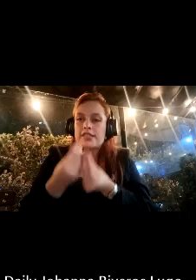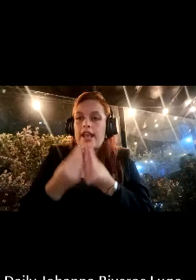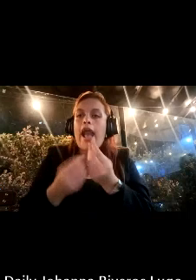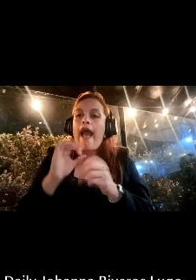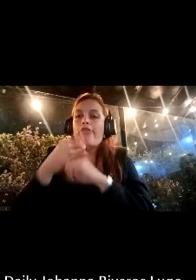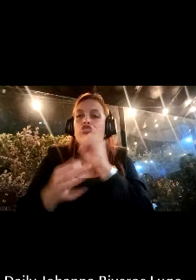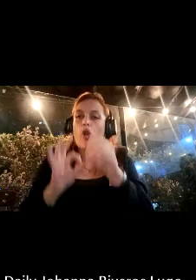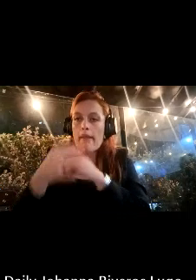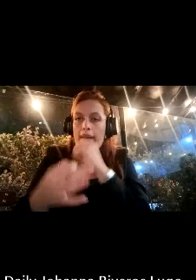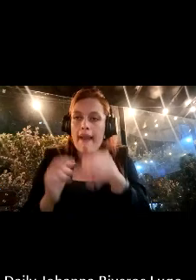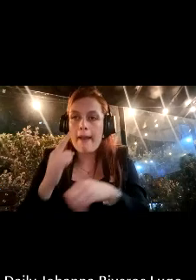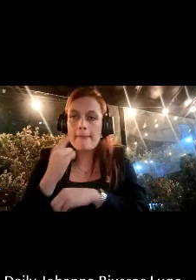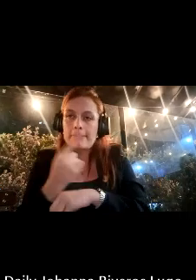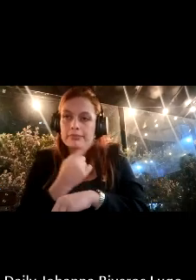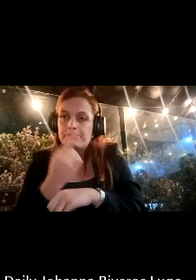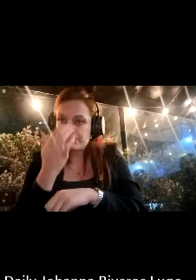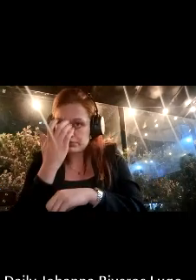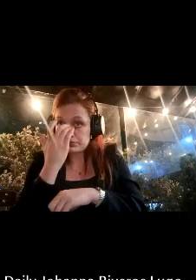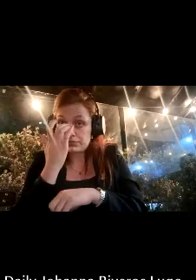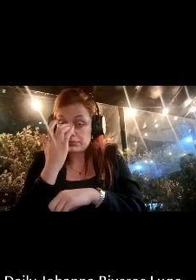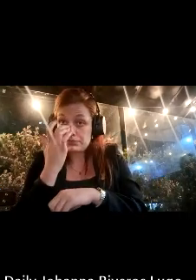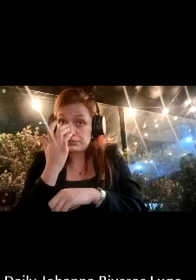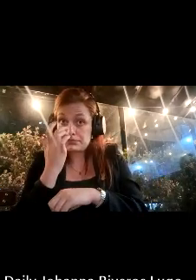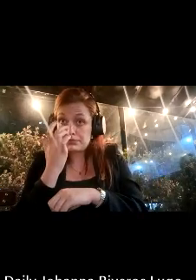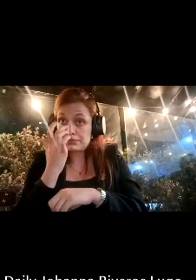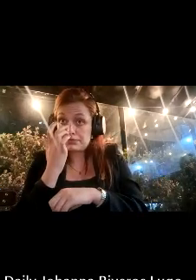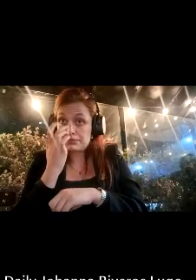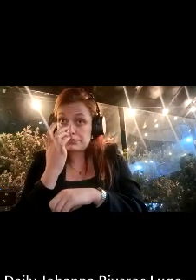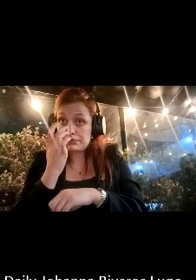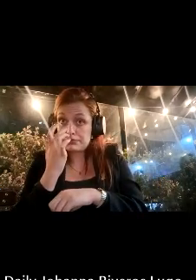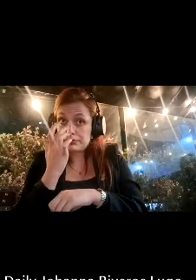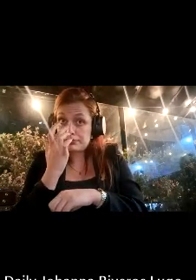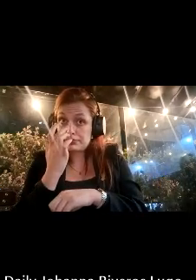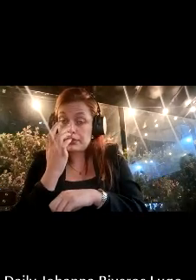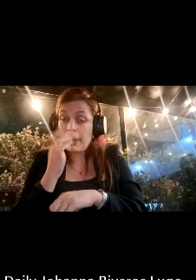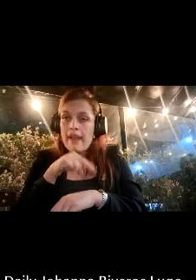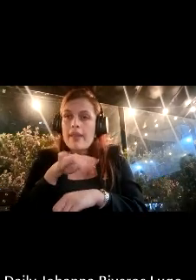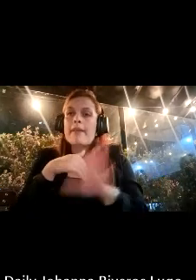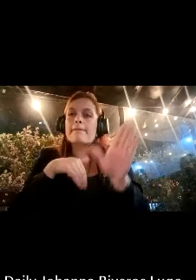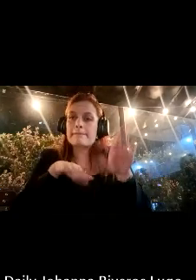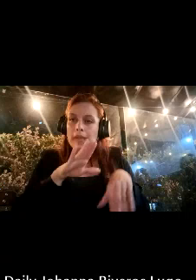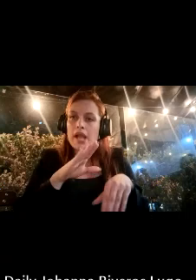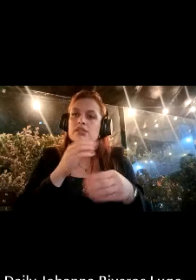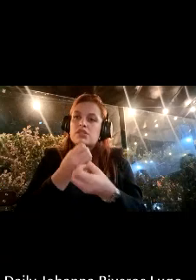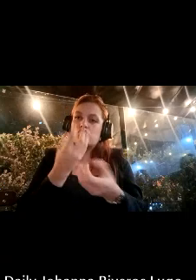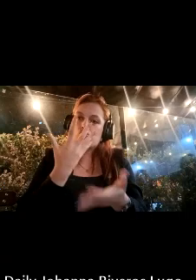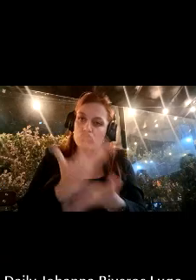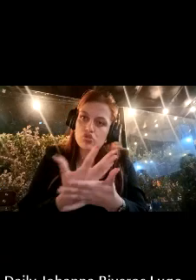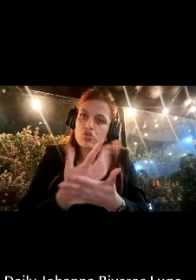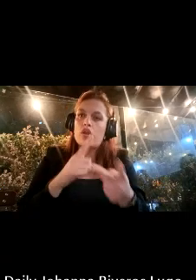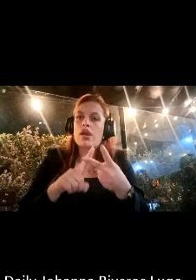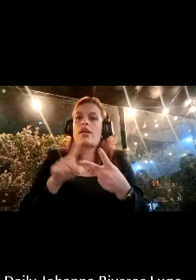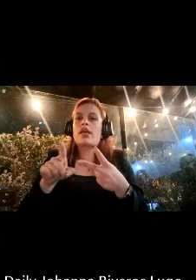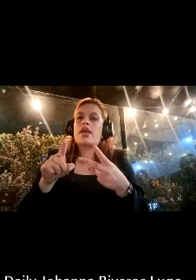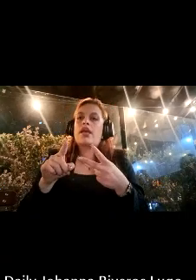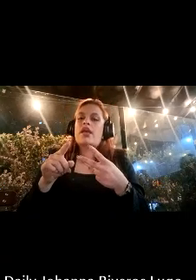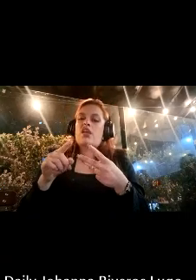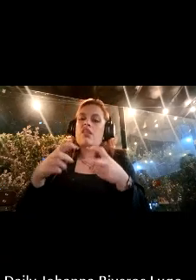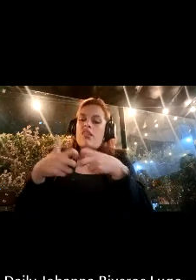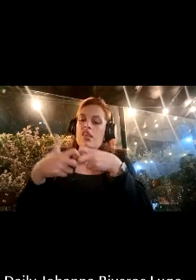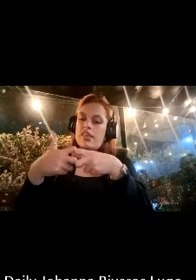La física atómica se centra en el estudio del átomo, su estructura, estados de energía, fisión y